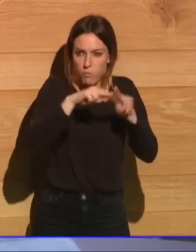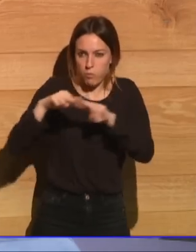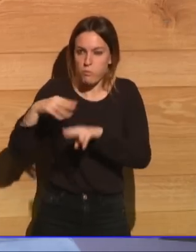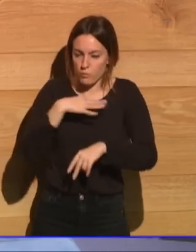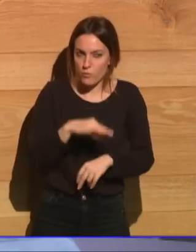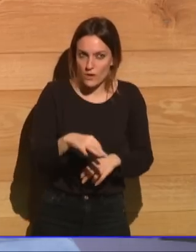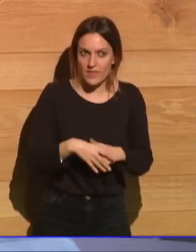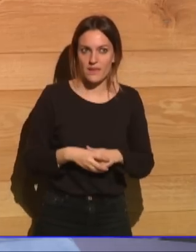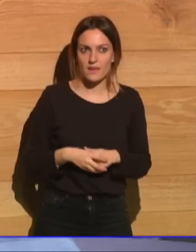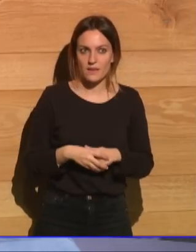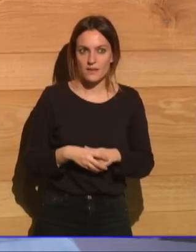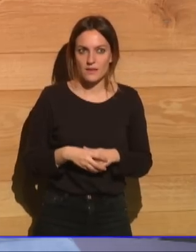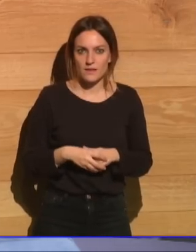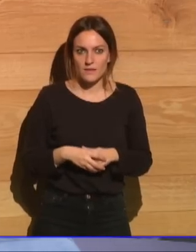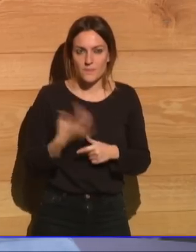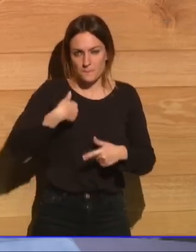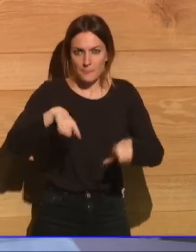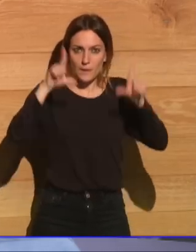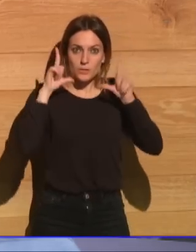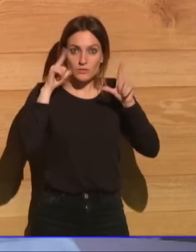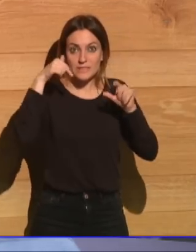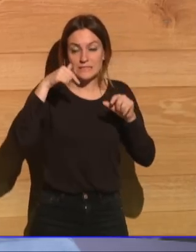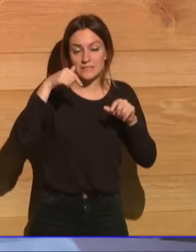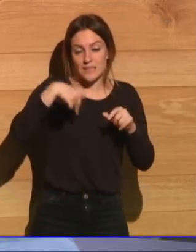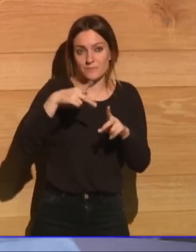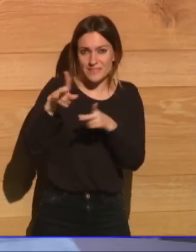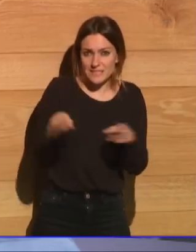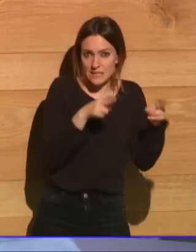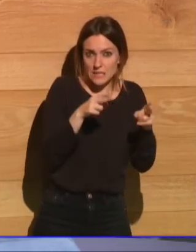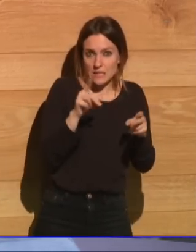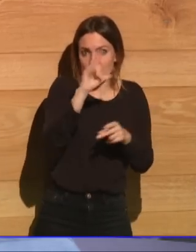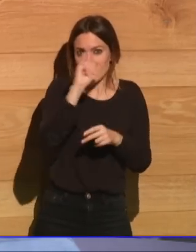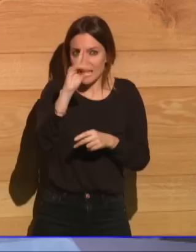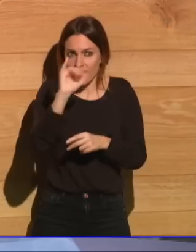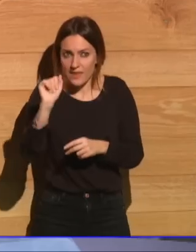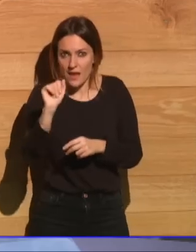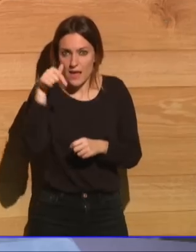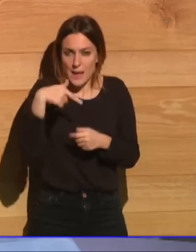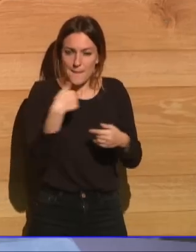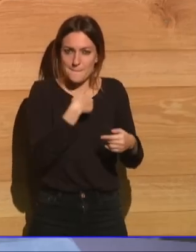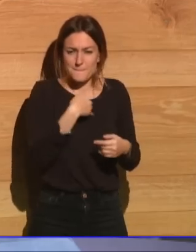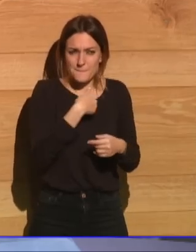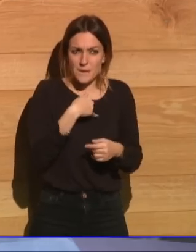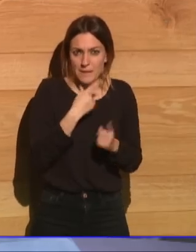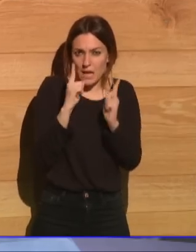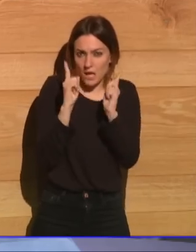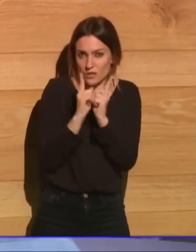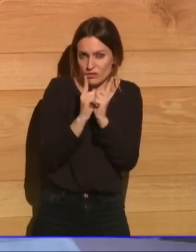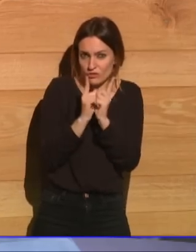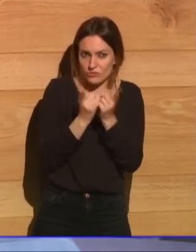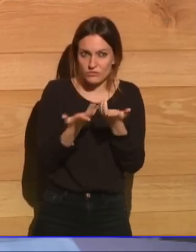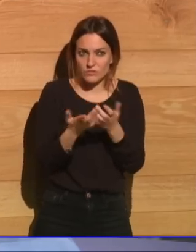la estrella de la serie en realidad es Debbie Allen, ¿no? Que es Lidia. sí. Y Lidia tiene un papel nada, o sea, ni siquiera